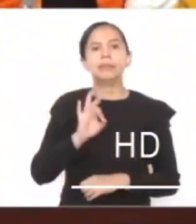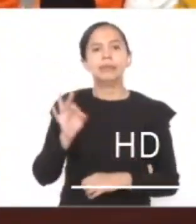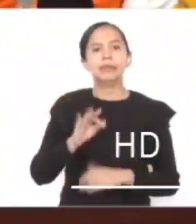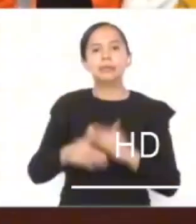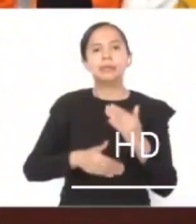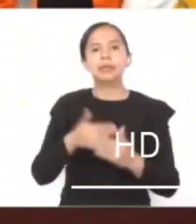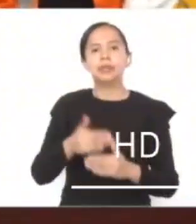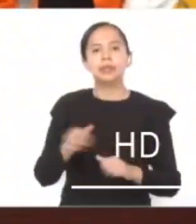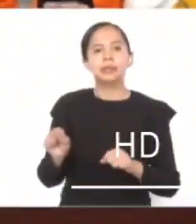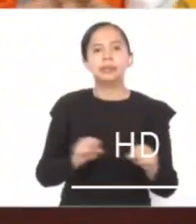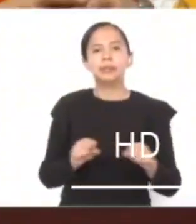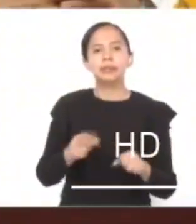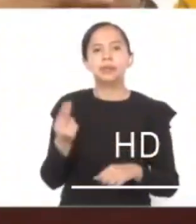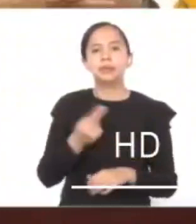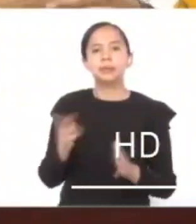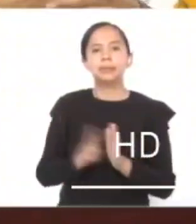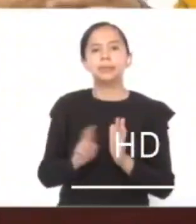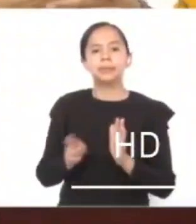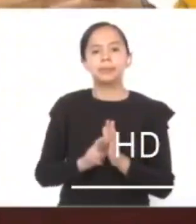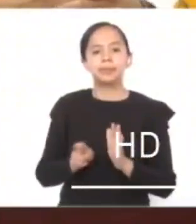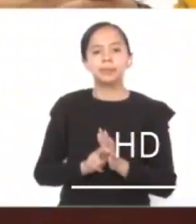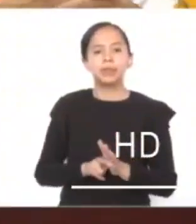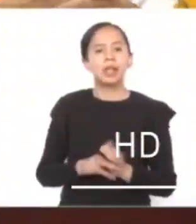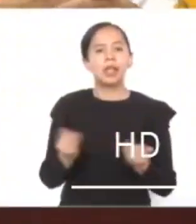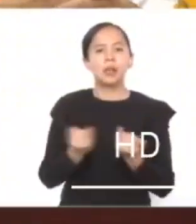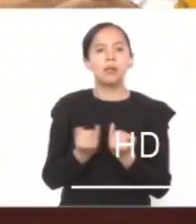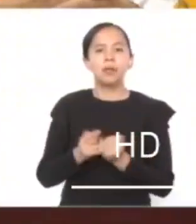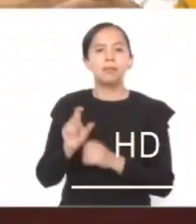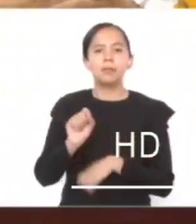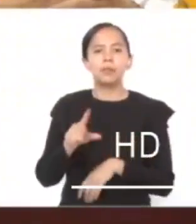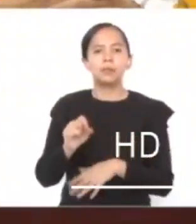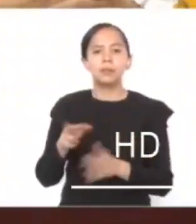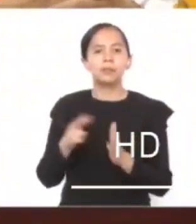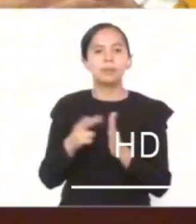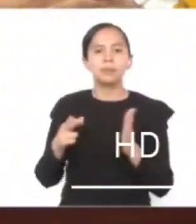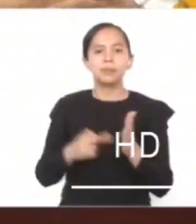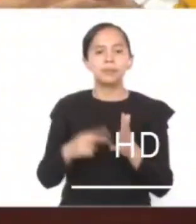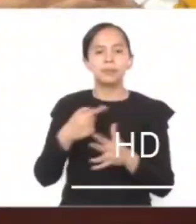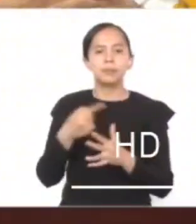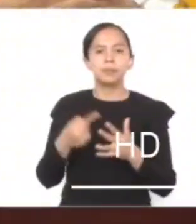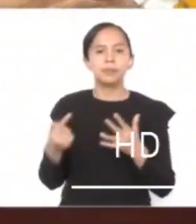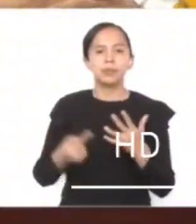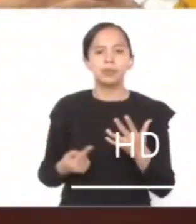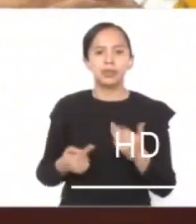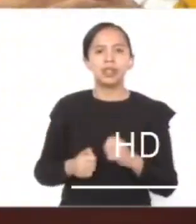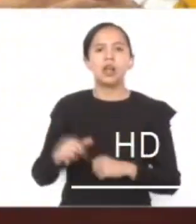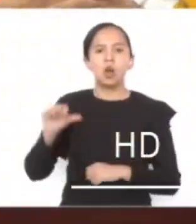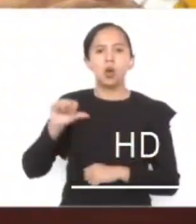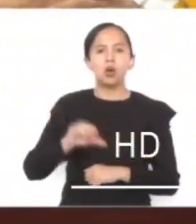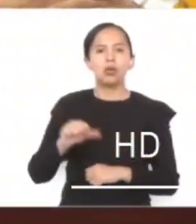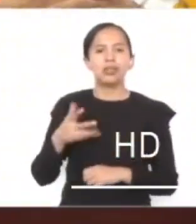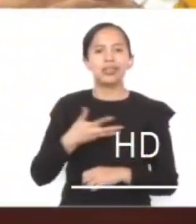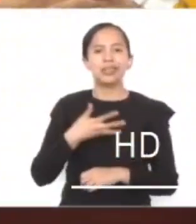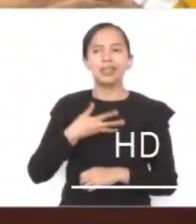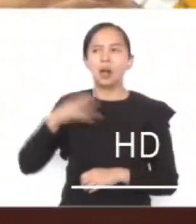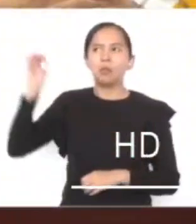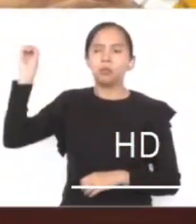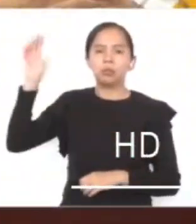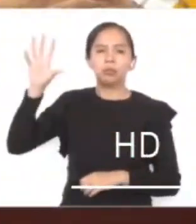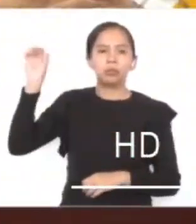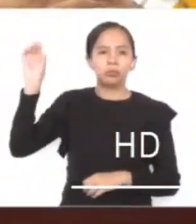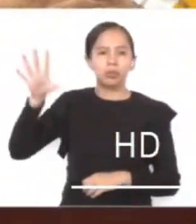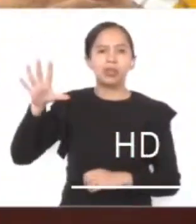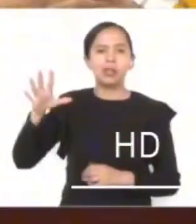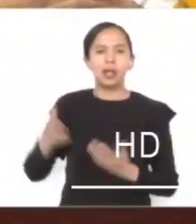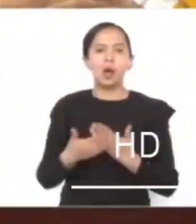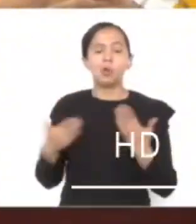un sismo que amerite este alertamiento bajo las mismas reglas, es importante decirlo, del alertamiento que hoy ocurre en altavoces.